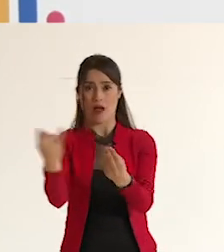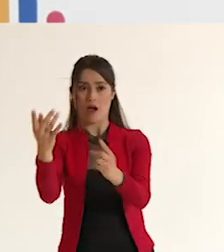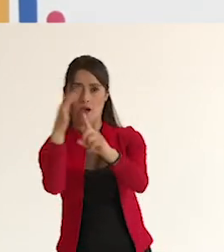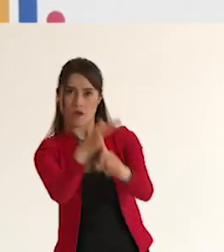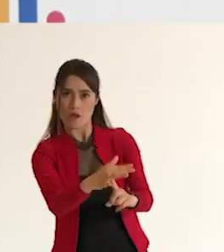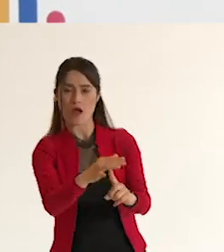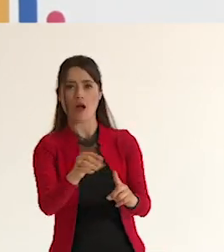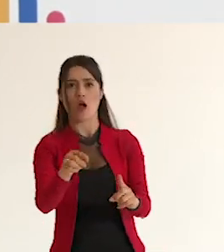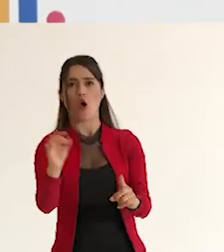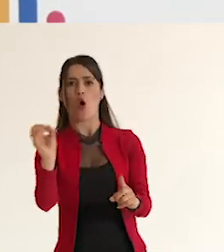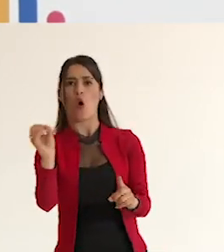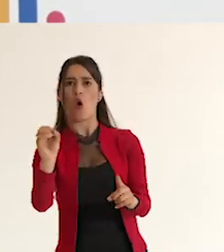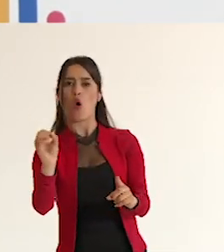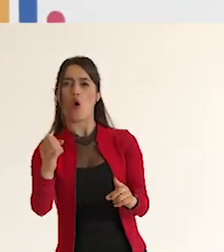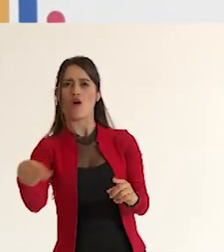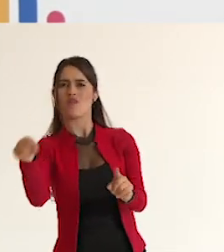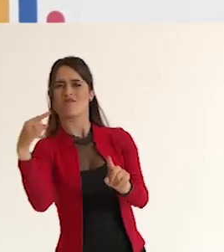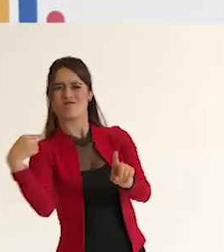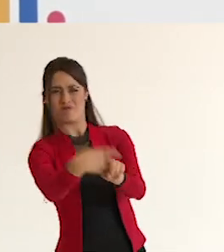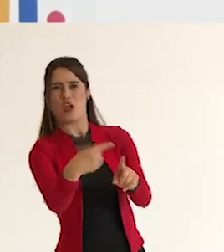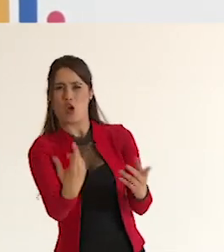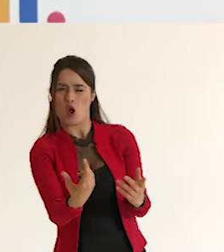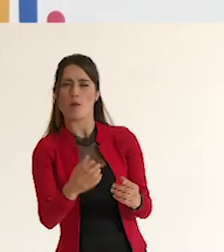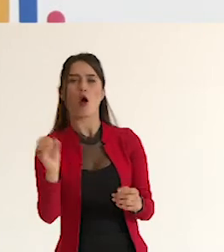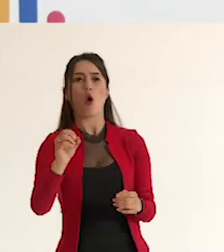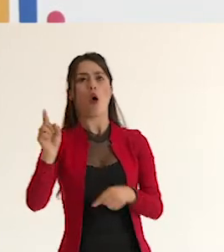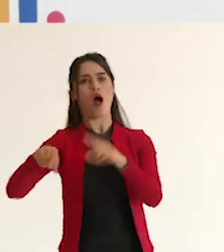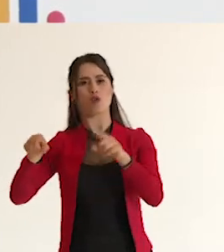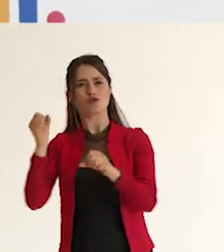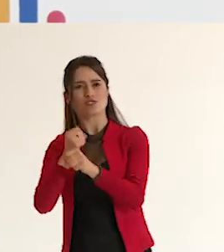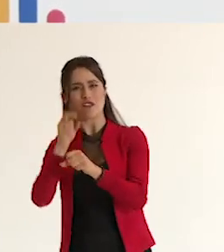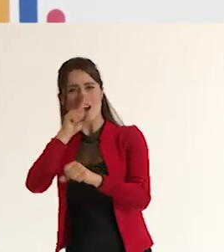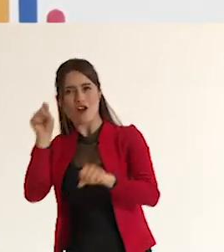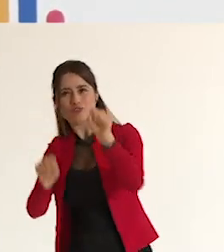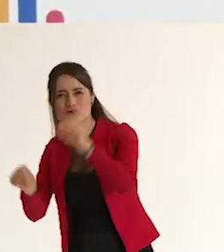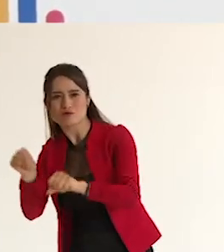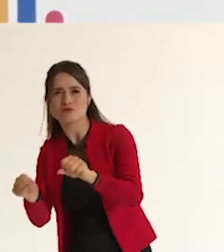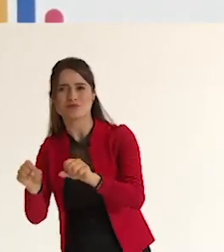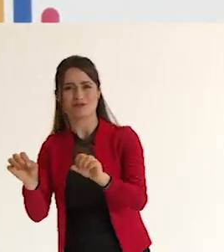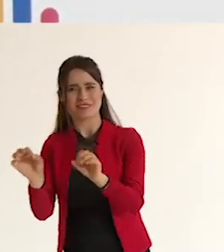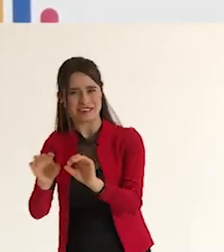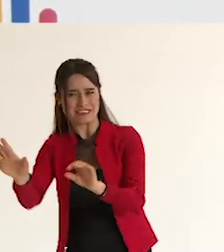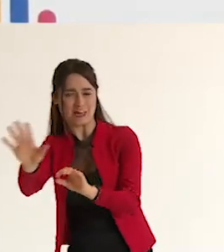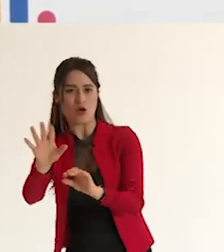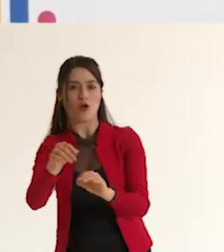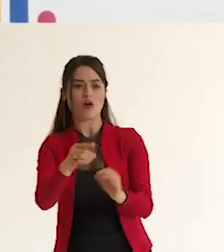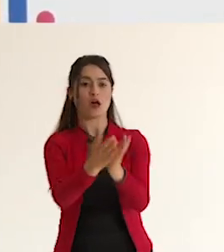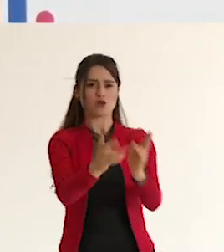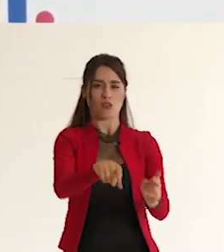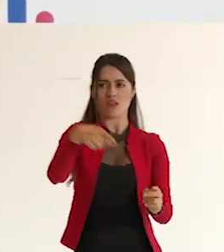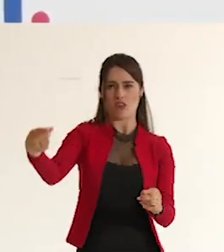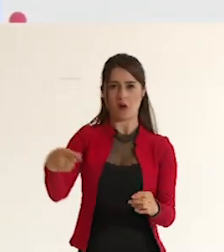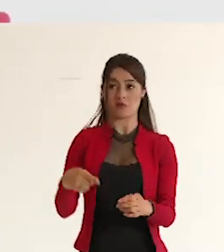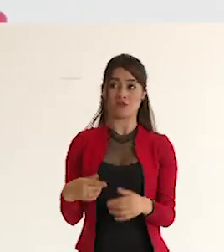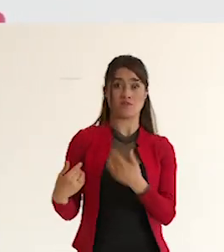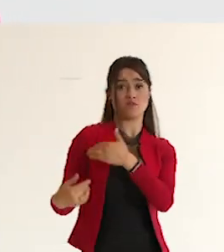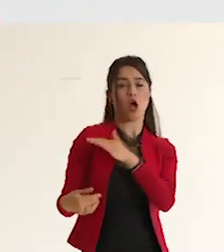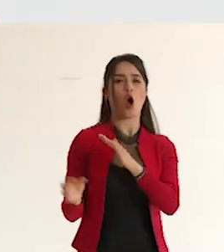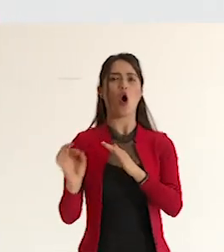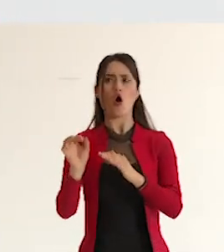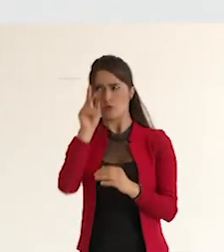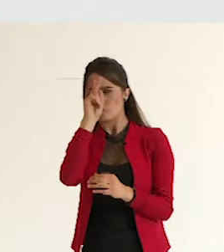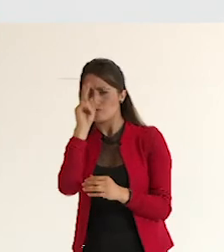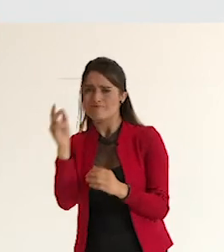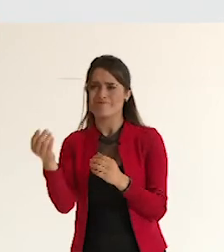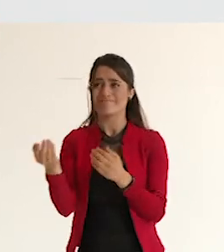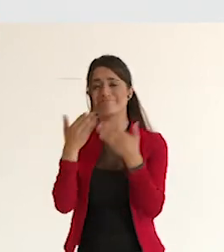de los estudiantes hacia las personas que prestan servicios generales y si usted en particular trata con respecto a las personas que prestan servicios generales